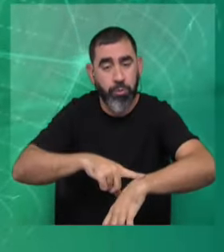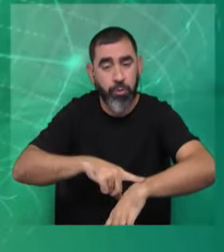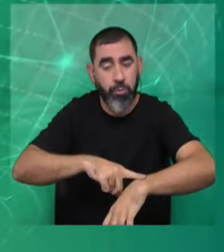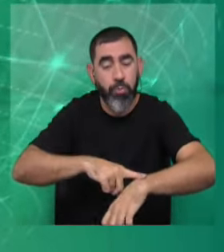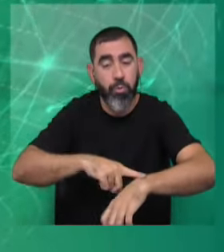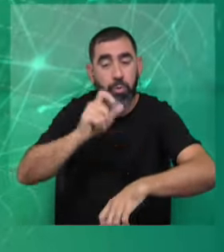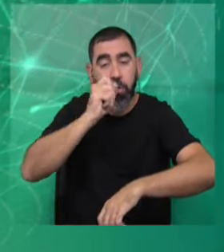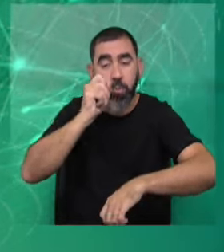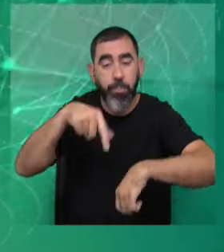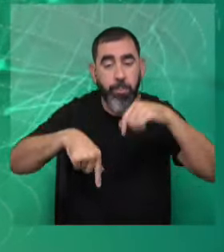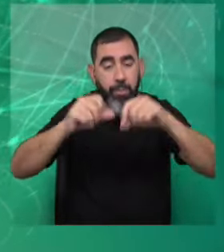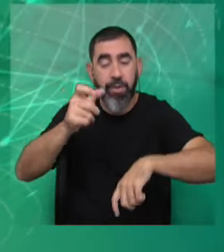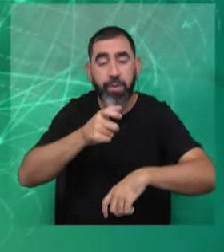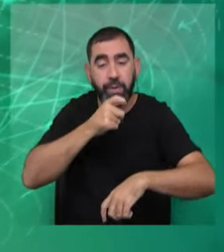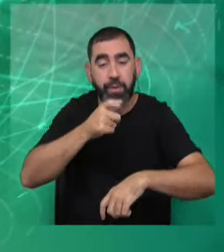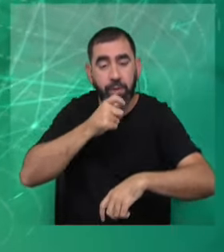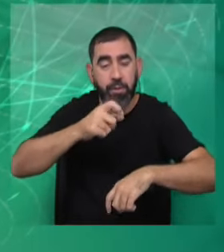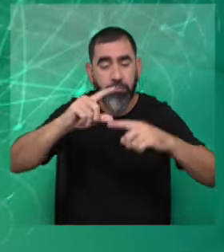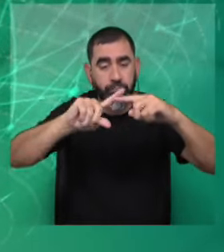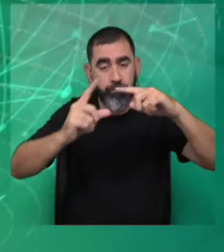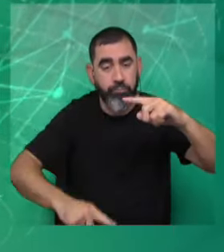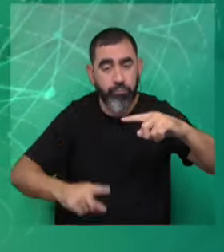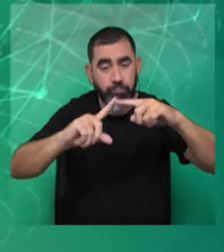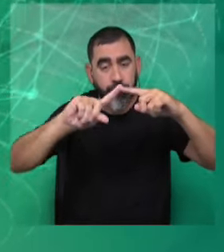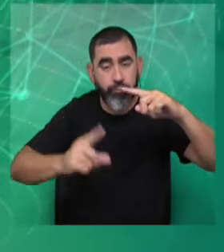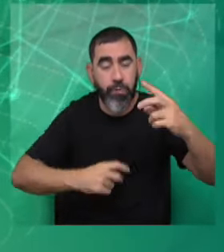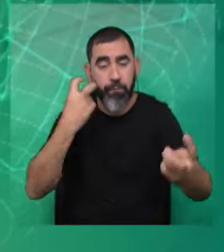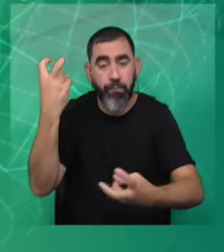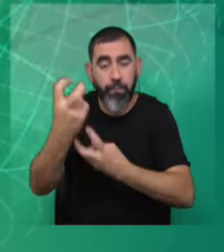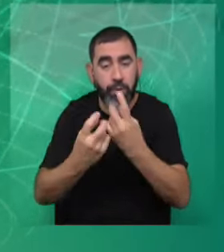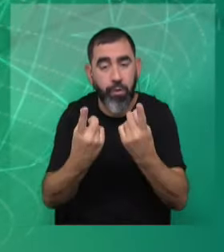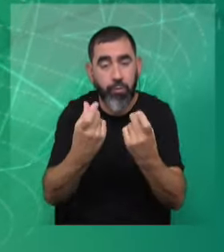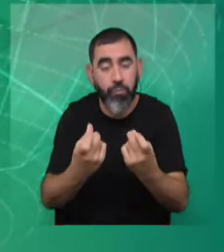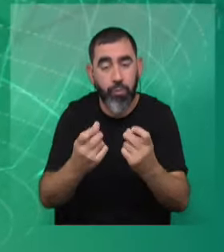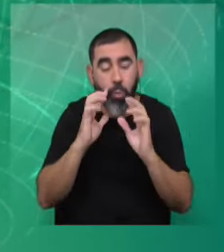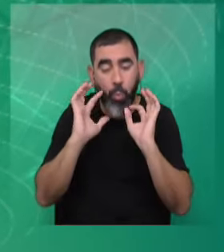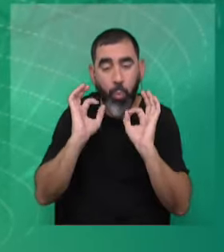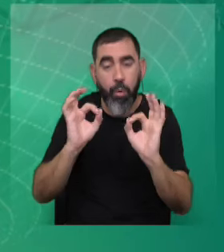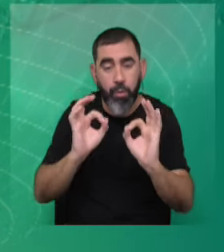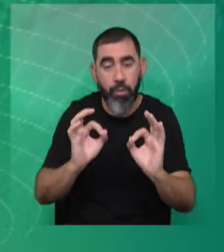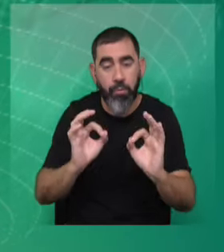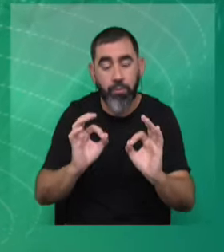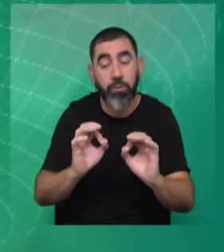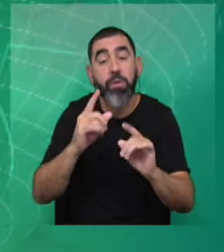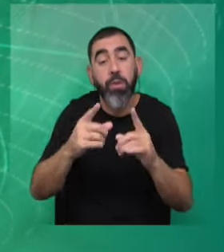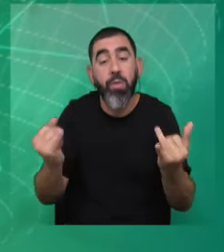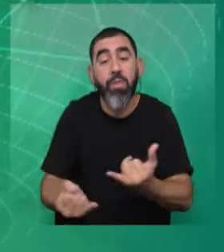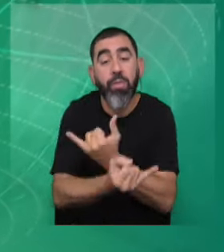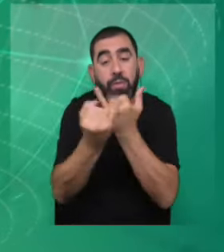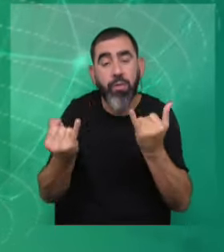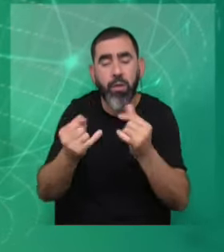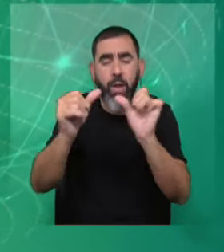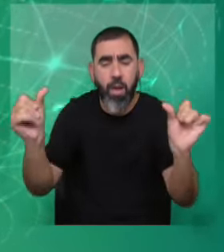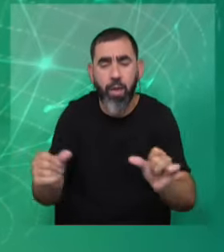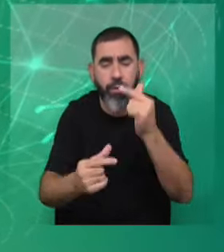ocasional caída de granizo, intensa actividad eléctrica y rachas de viento fuertes. A estar atentos, además en un día donde están previstos varios